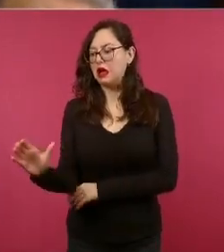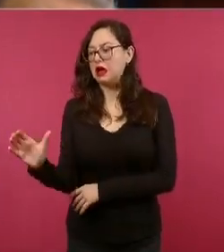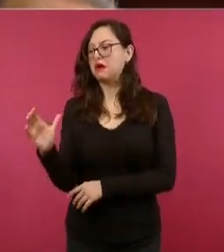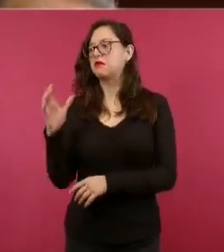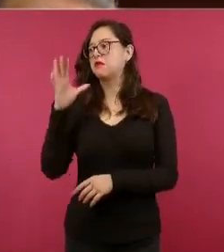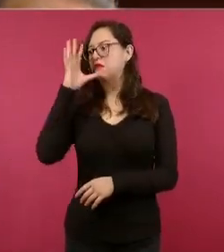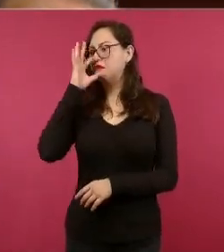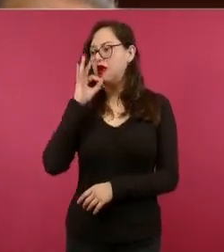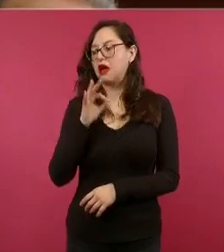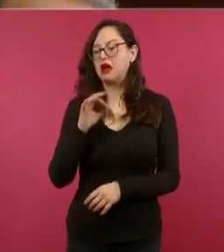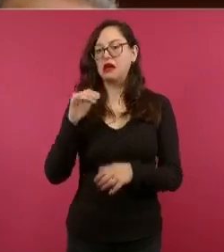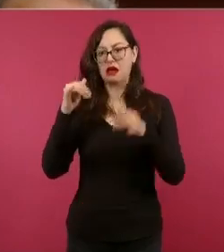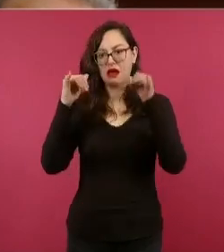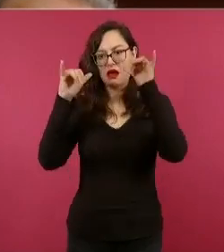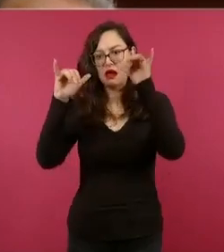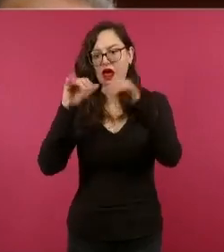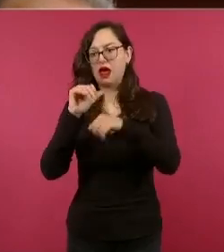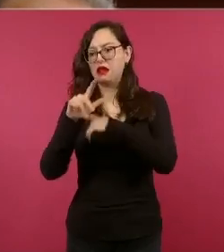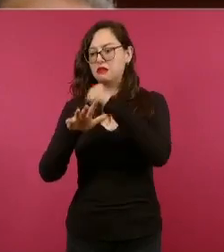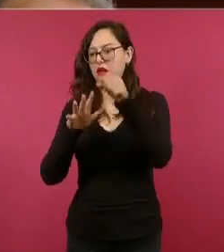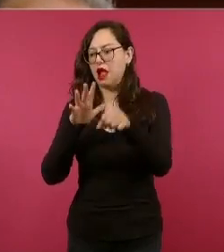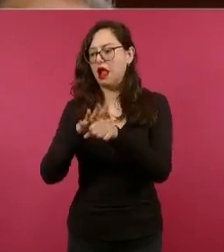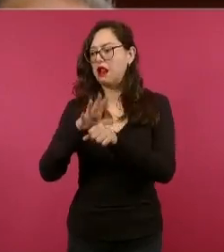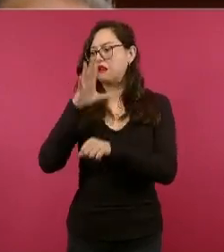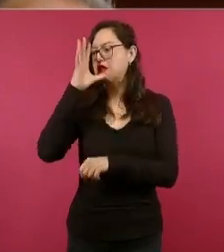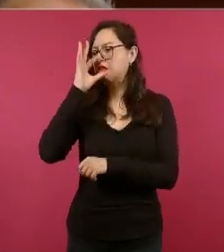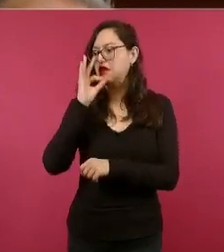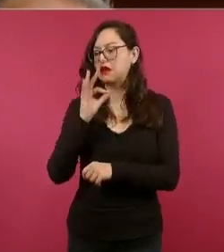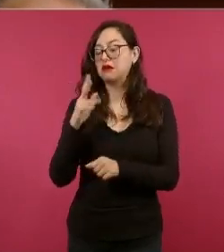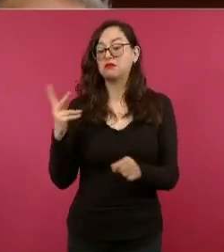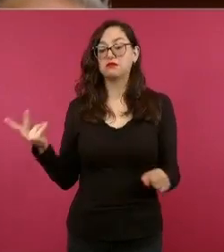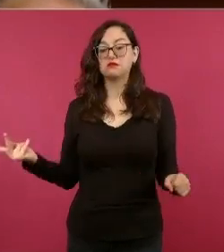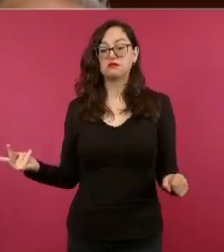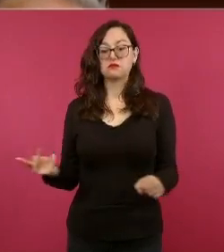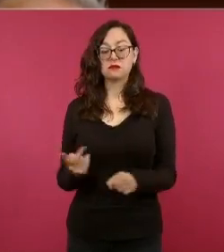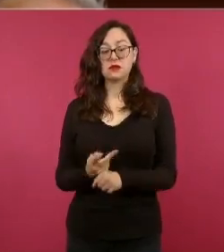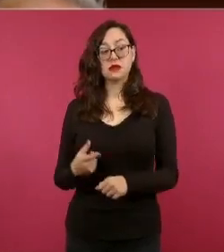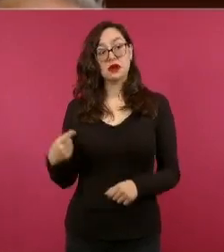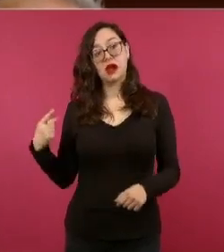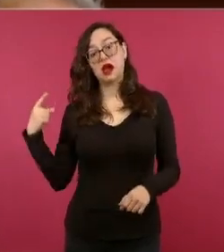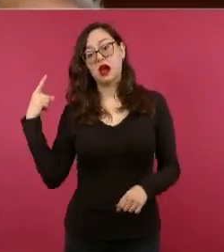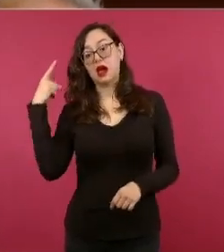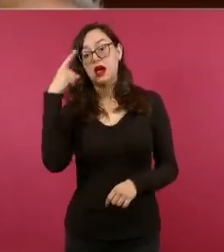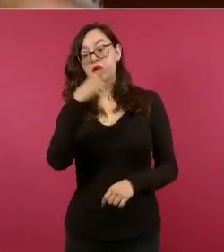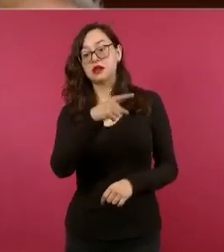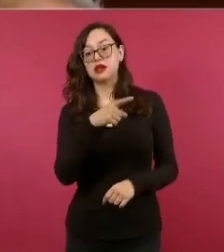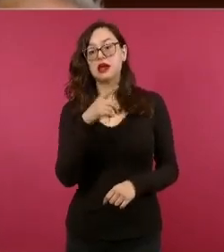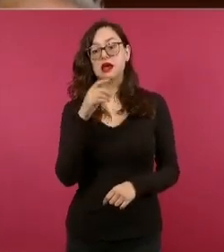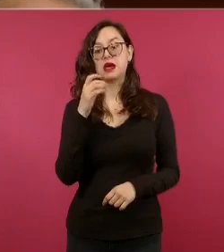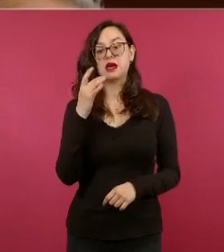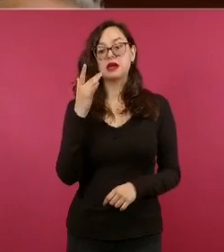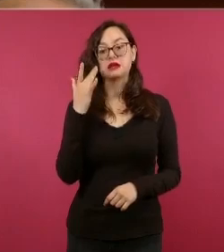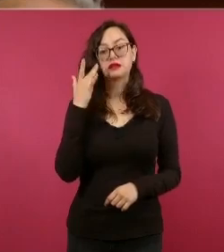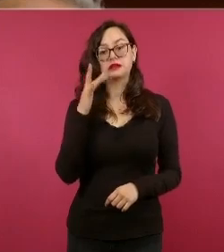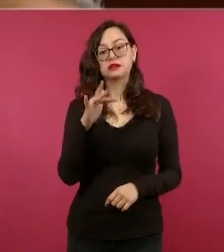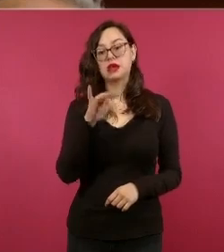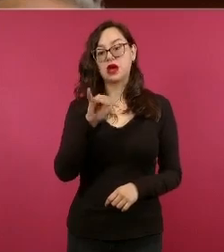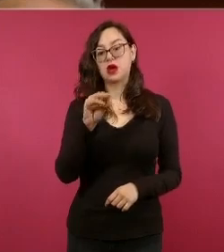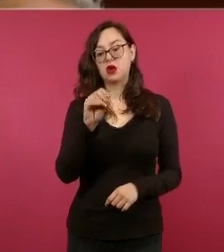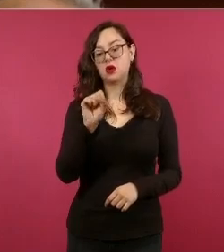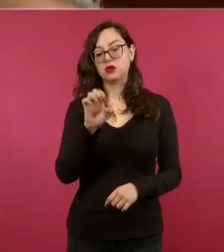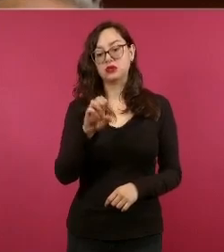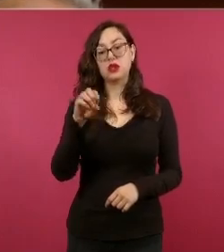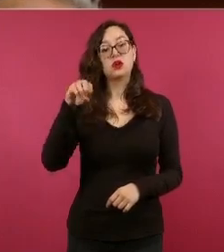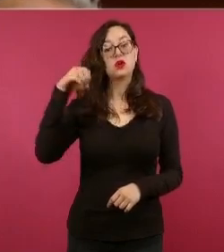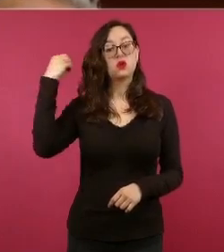la ganadería del lugar. Esto se debe a que en la presa San José Zacoteca del vecino estado de Oaxaca,